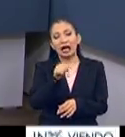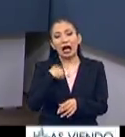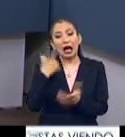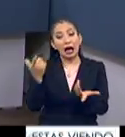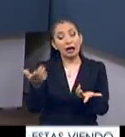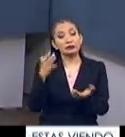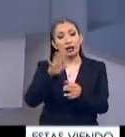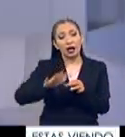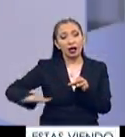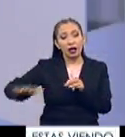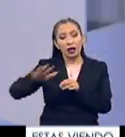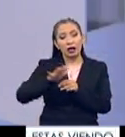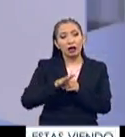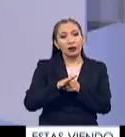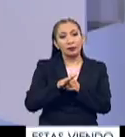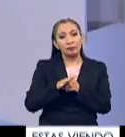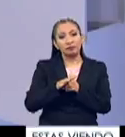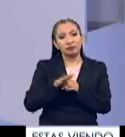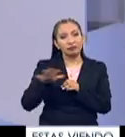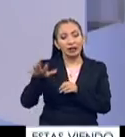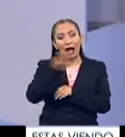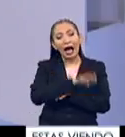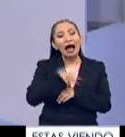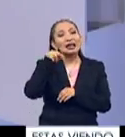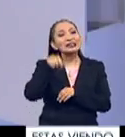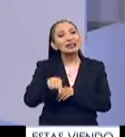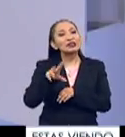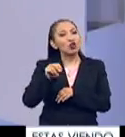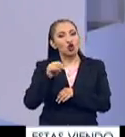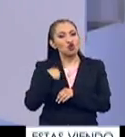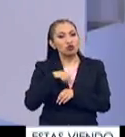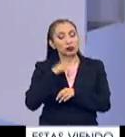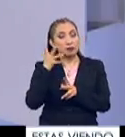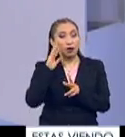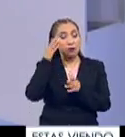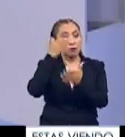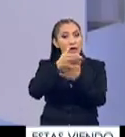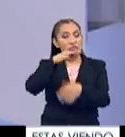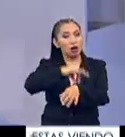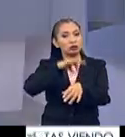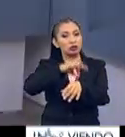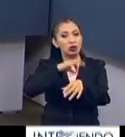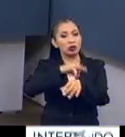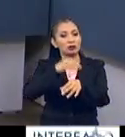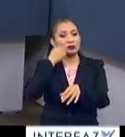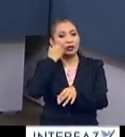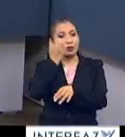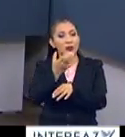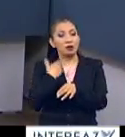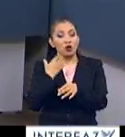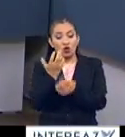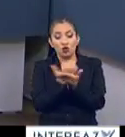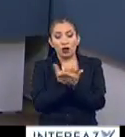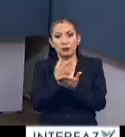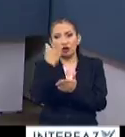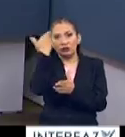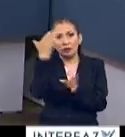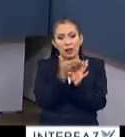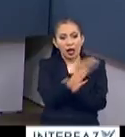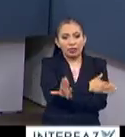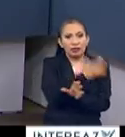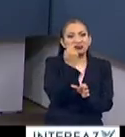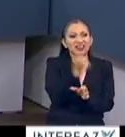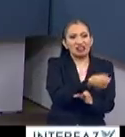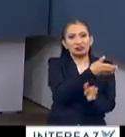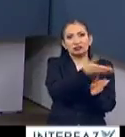explicado, habernos abierto este panorama. A quienes no estamos ahí, muchas veces uno va al doctor, quiere salir curado, pero no sabe todo lo que hay